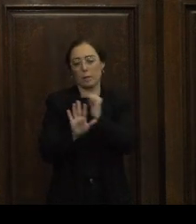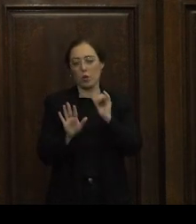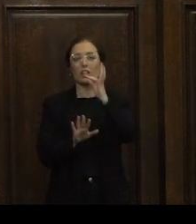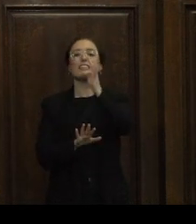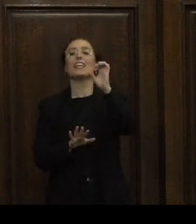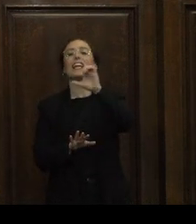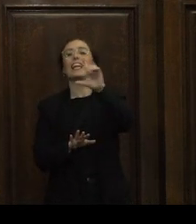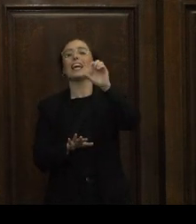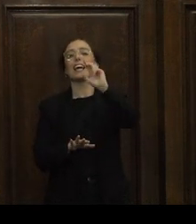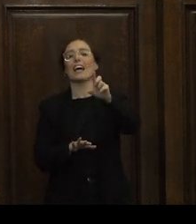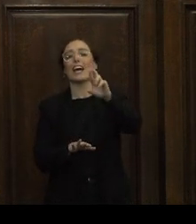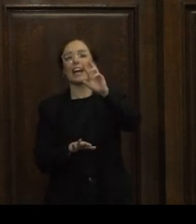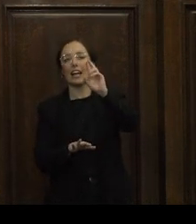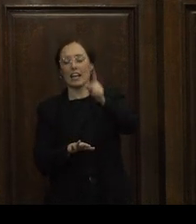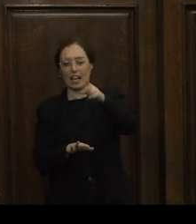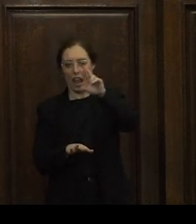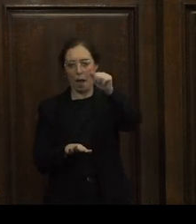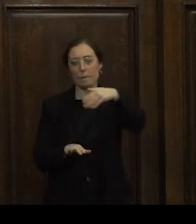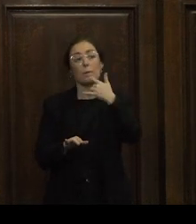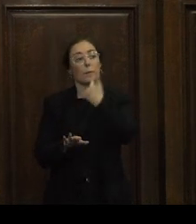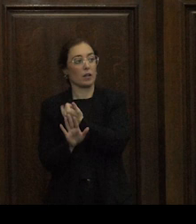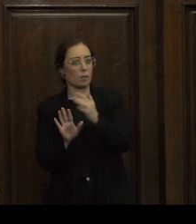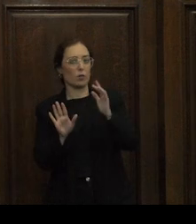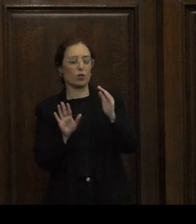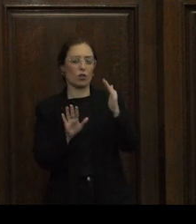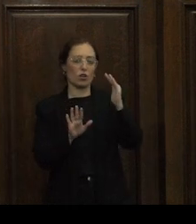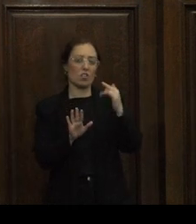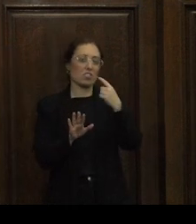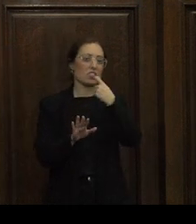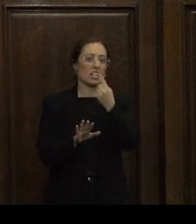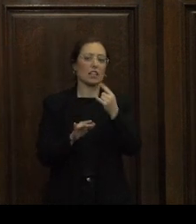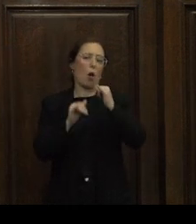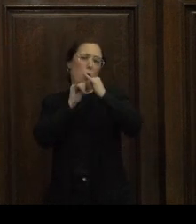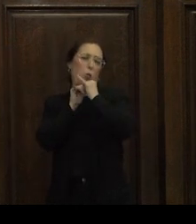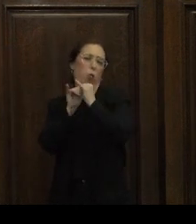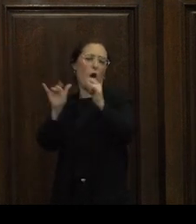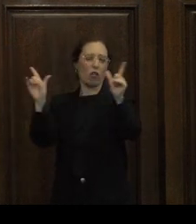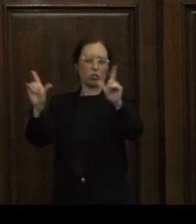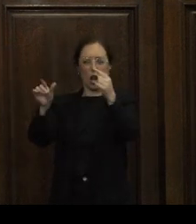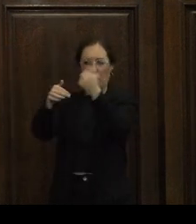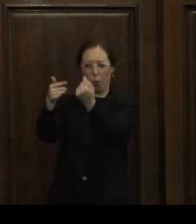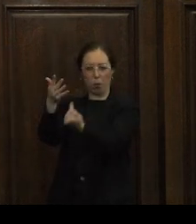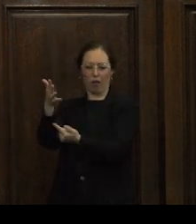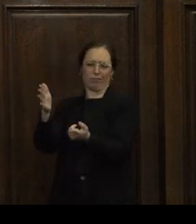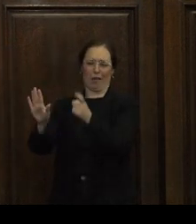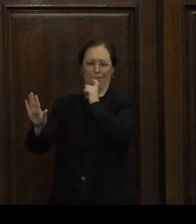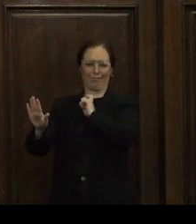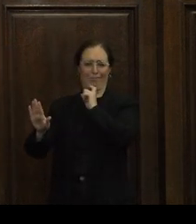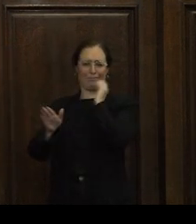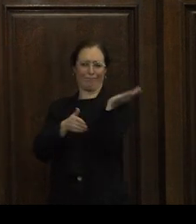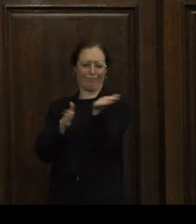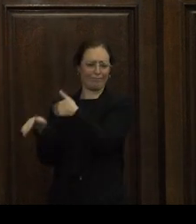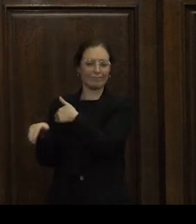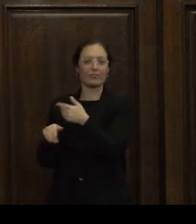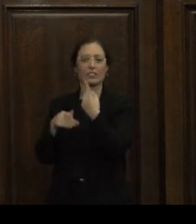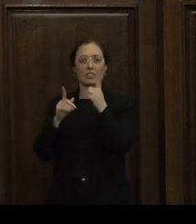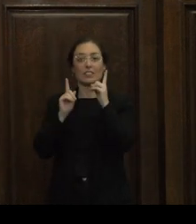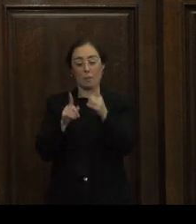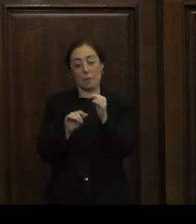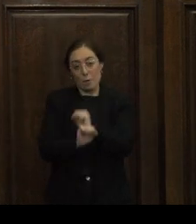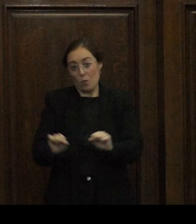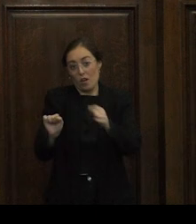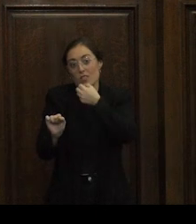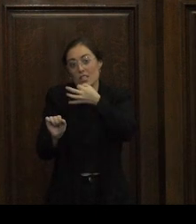Telegram, ¿no? Porque consideran a los medios de comunicación hipócritas hipócritas y comunistas, digamos así, ¿no? También